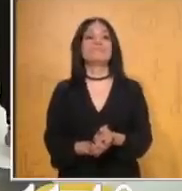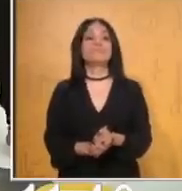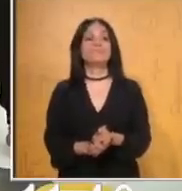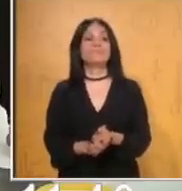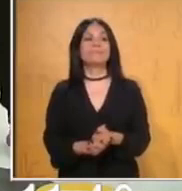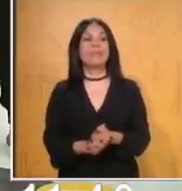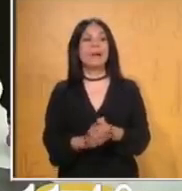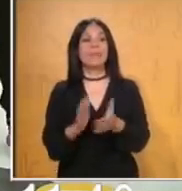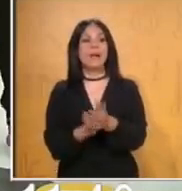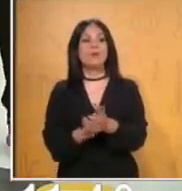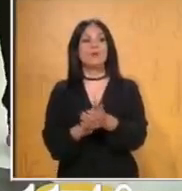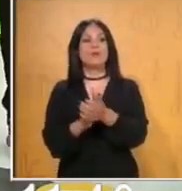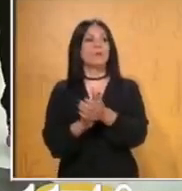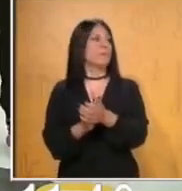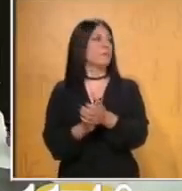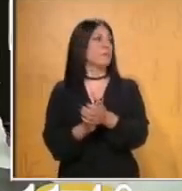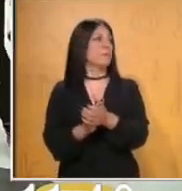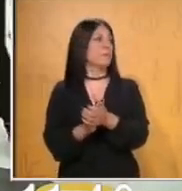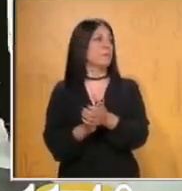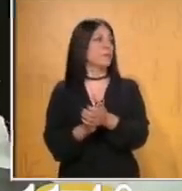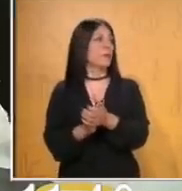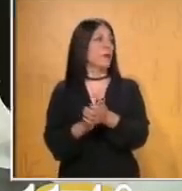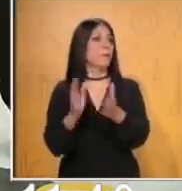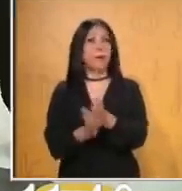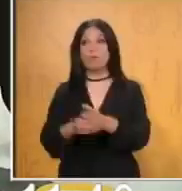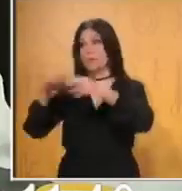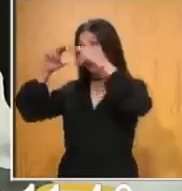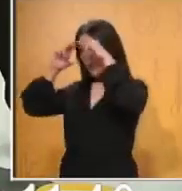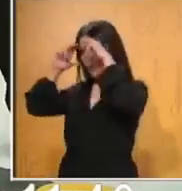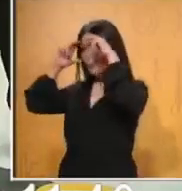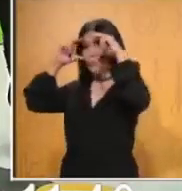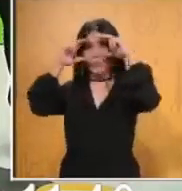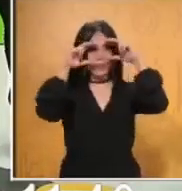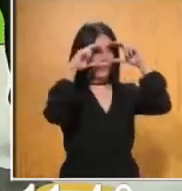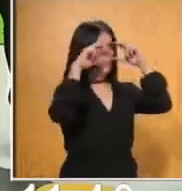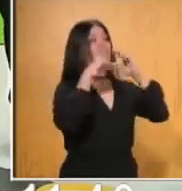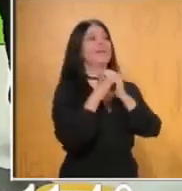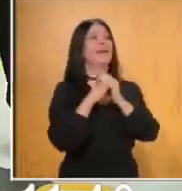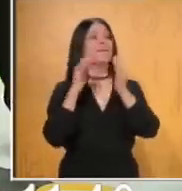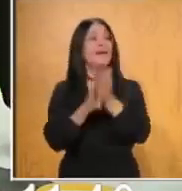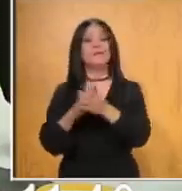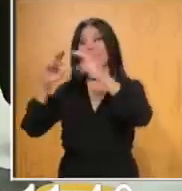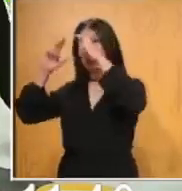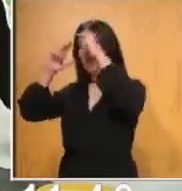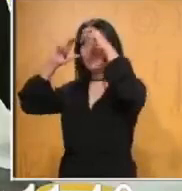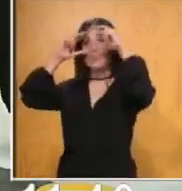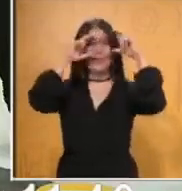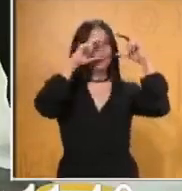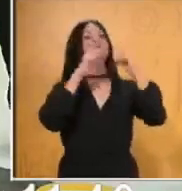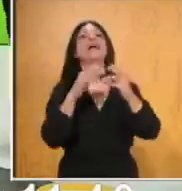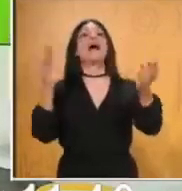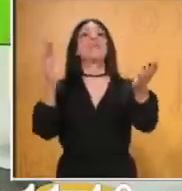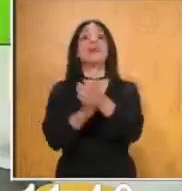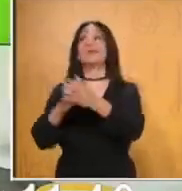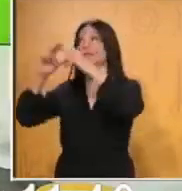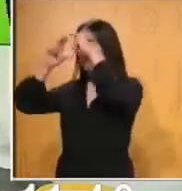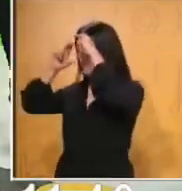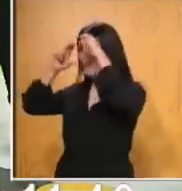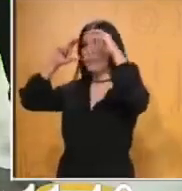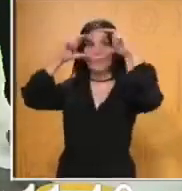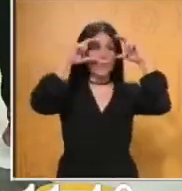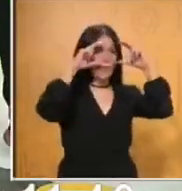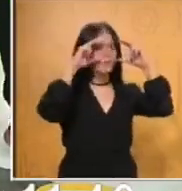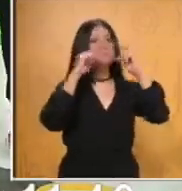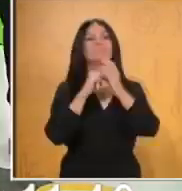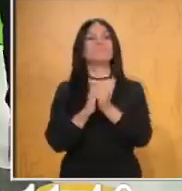y decimos, aplauso, te veo, buceo. Aplauso, te veo, buceo. Aplauso, te veo, buceo. Aplauso, te